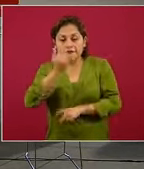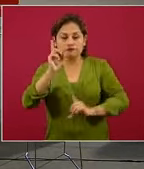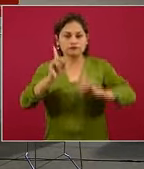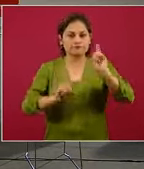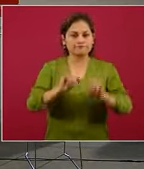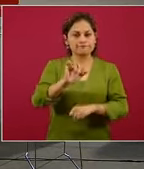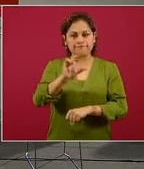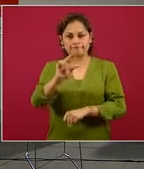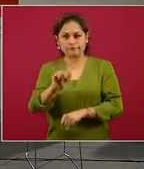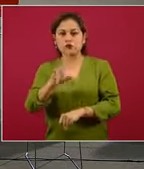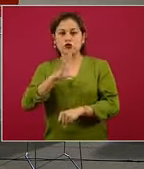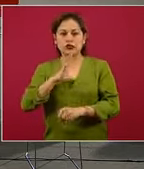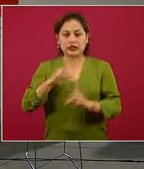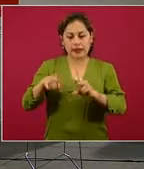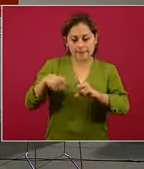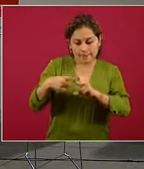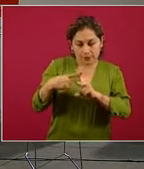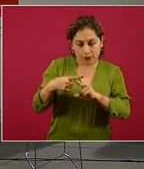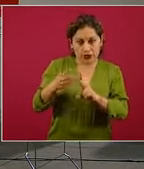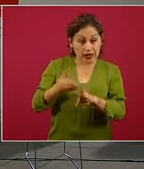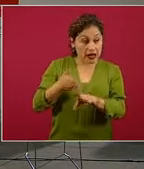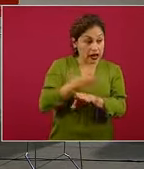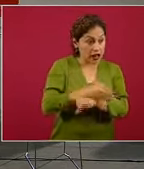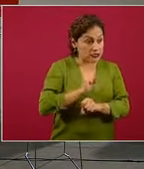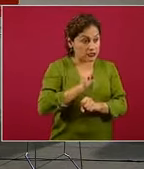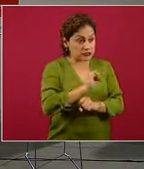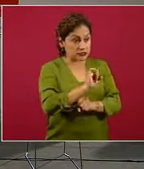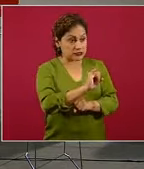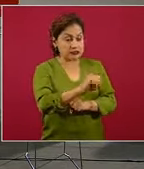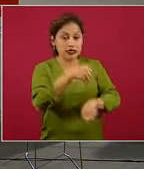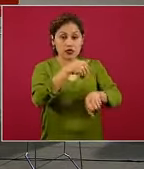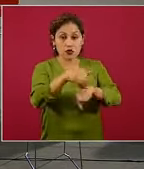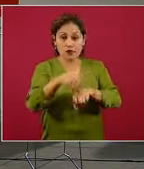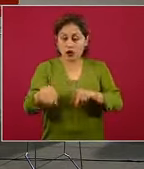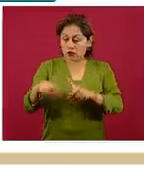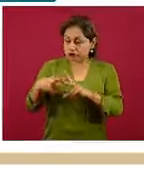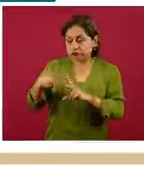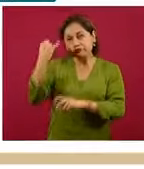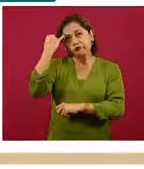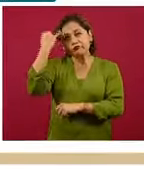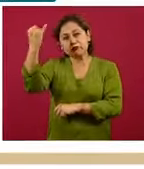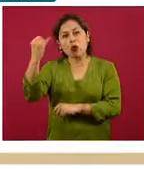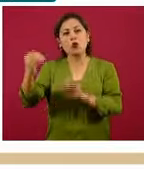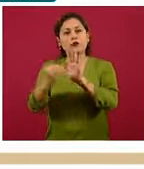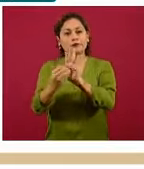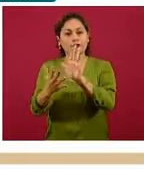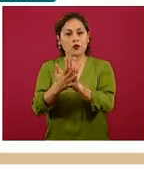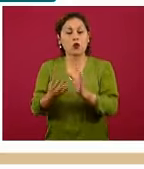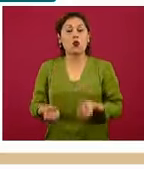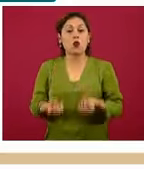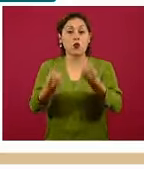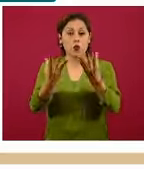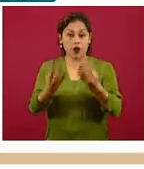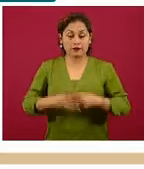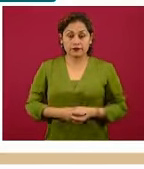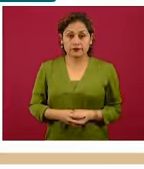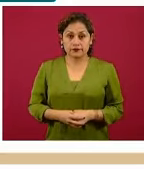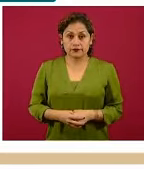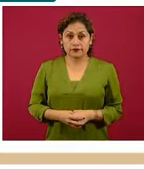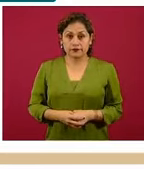este momento en base al porcentaje de positividad para cada semana, estimando y por lo tanto sumando a los